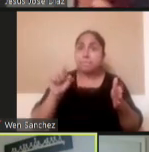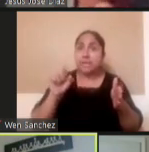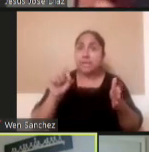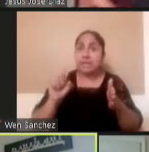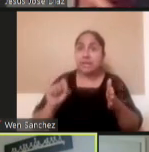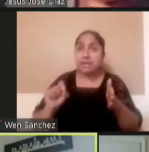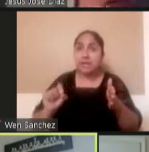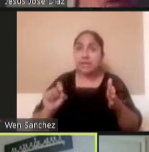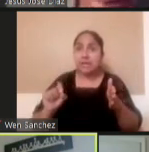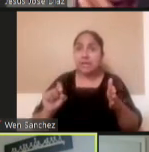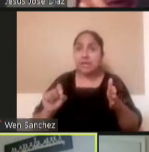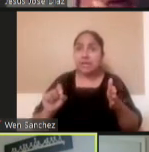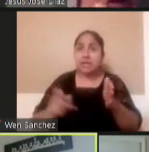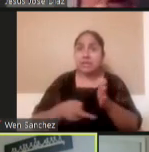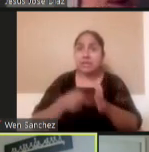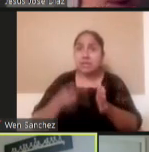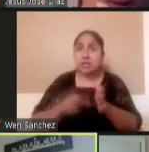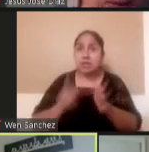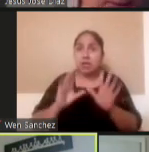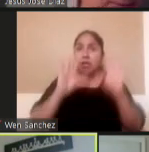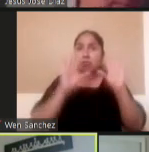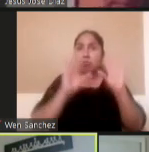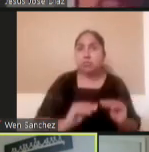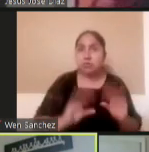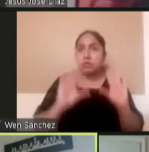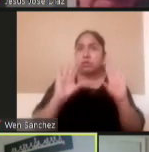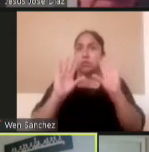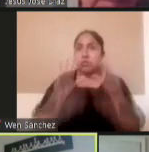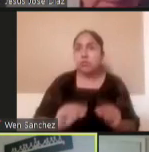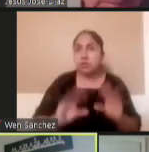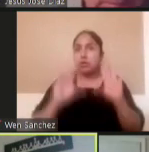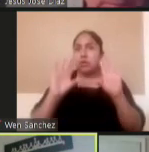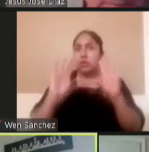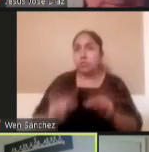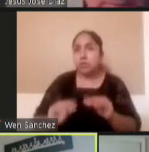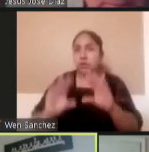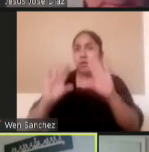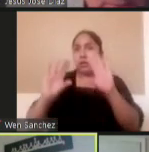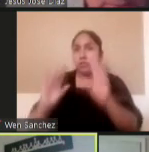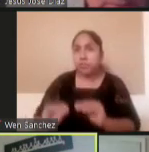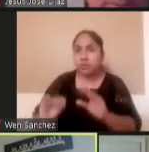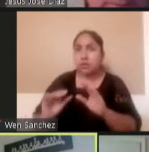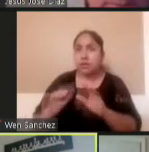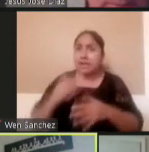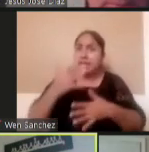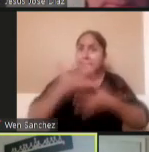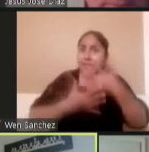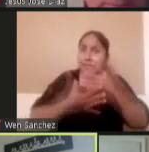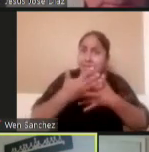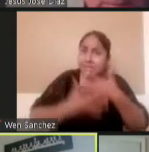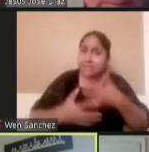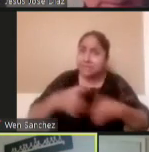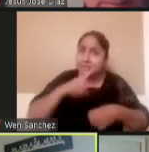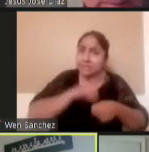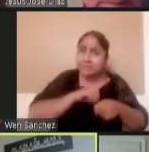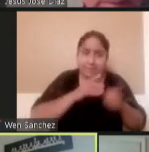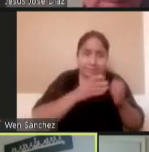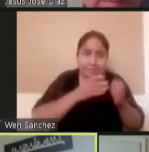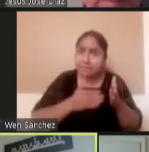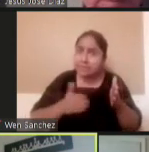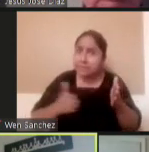de ir la luz y por poco no me puedo conectar. Son 20 apagones en 15 días. Hemos